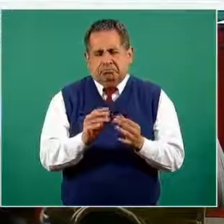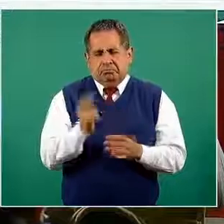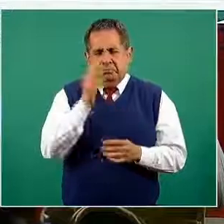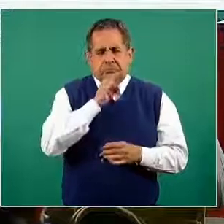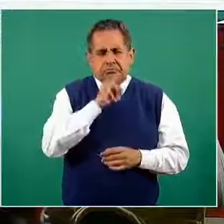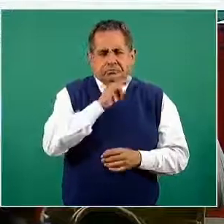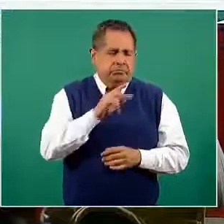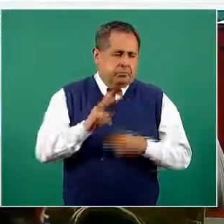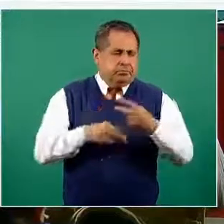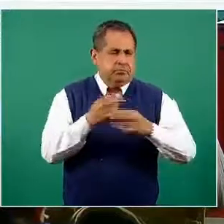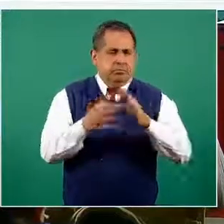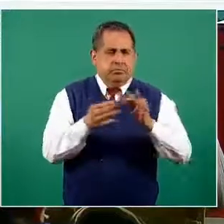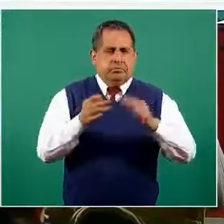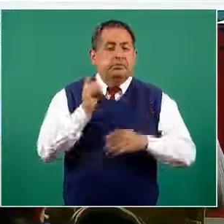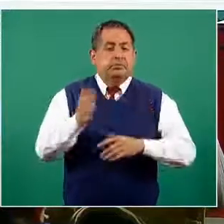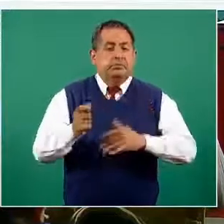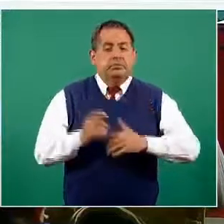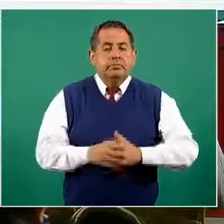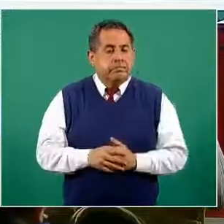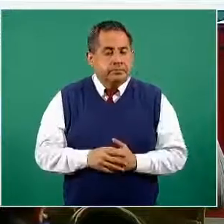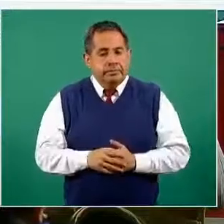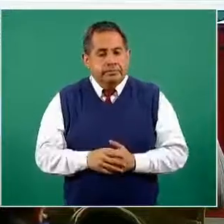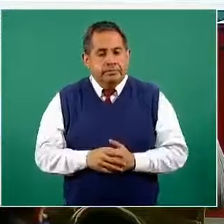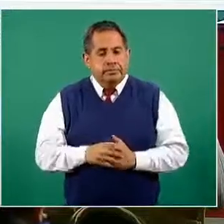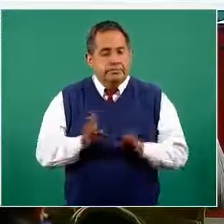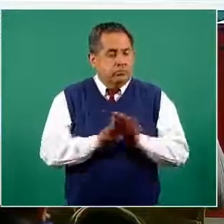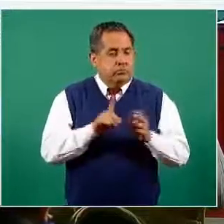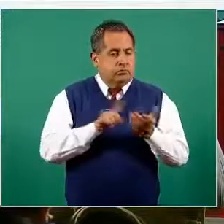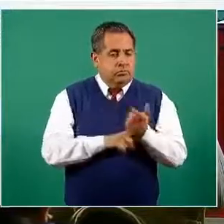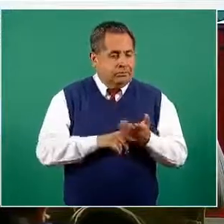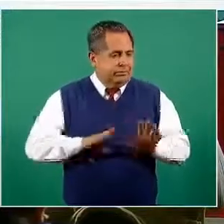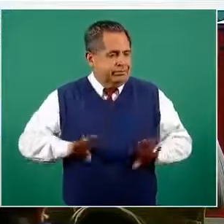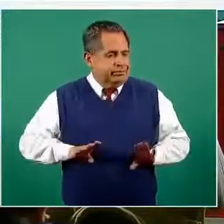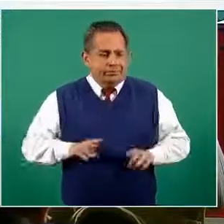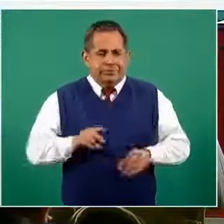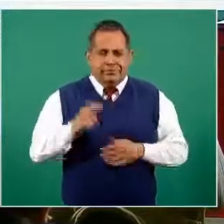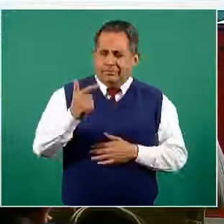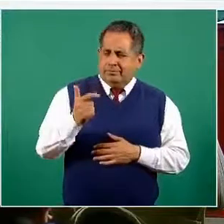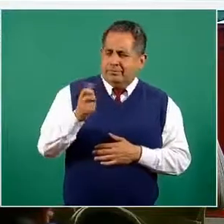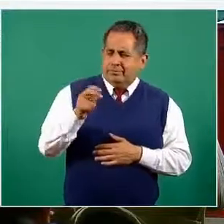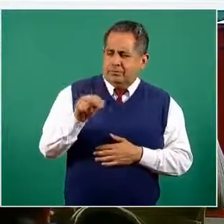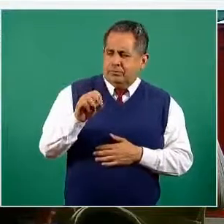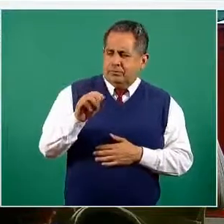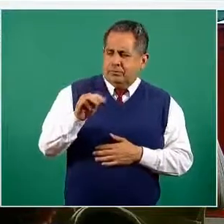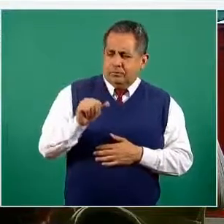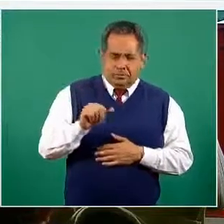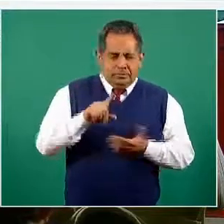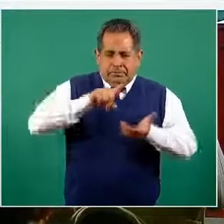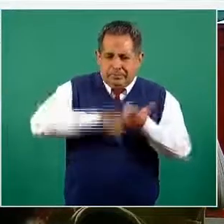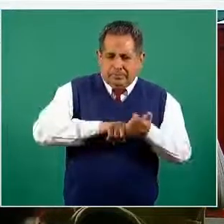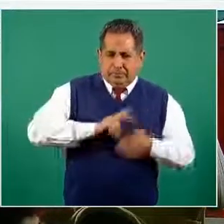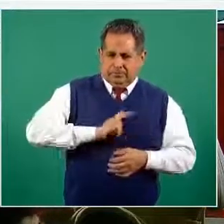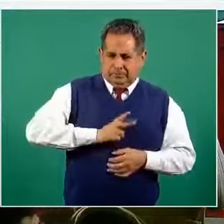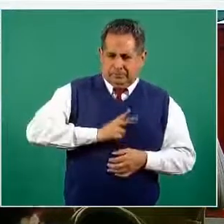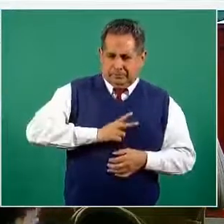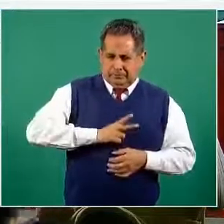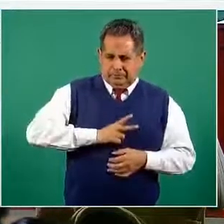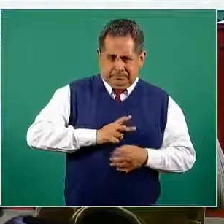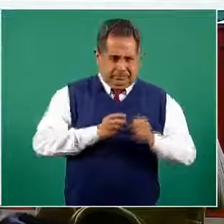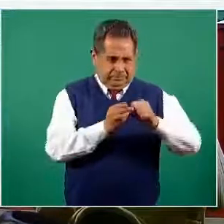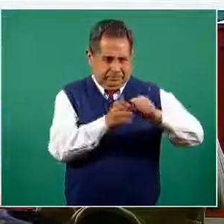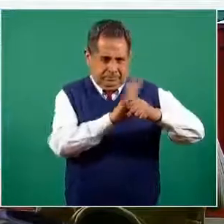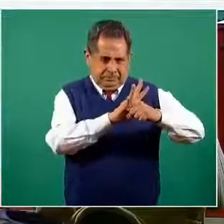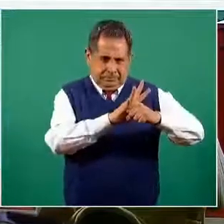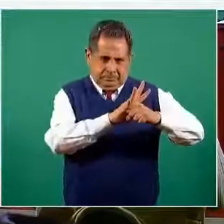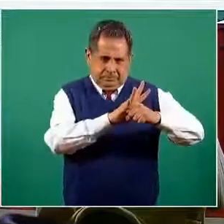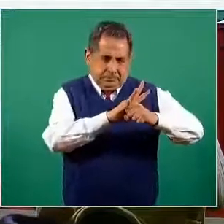Lo que queremos platicar con ustedes es sobre la caracterización genómica y genética de este virus